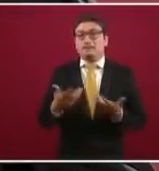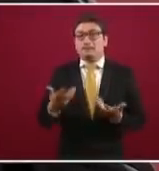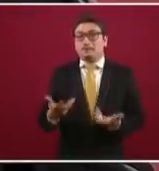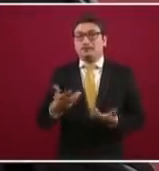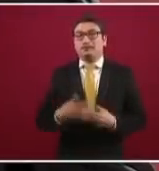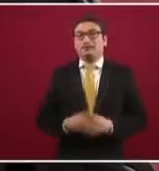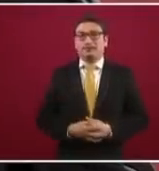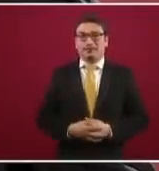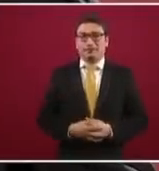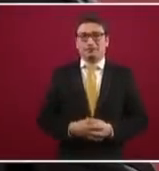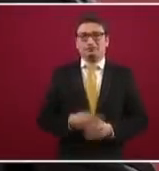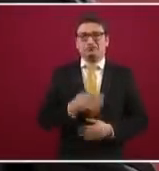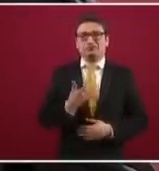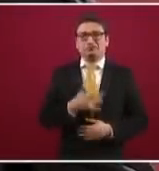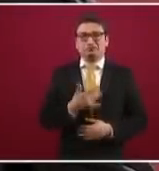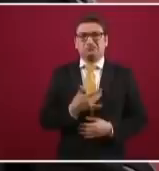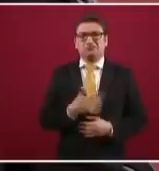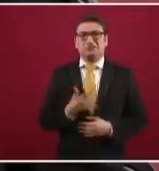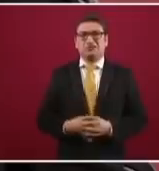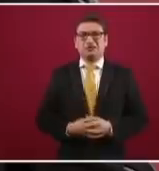por convencimiento.